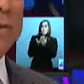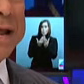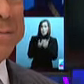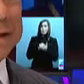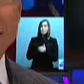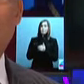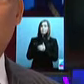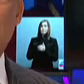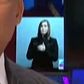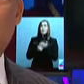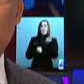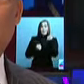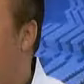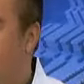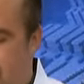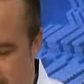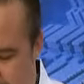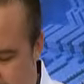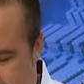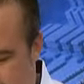de los problemas del aumento